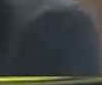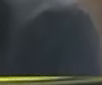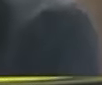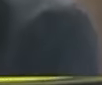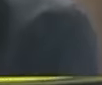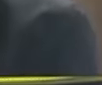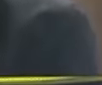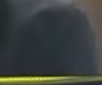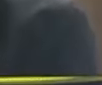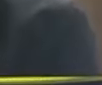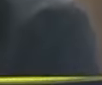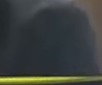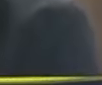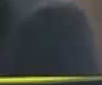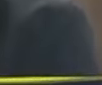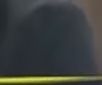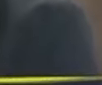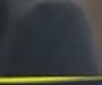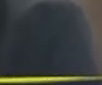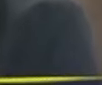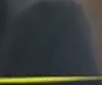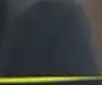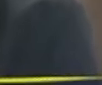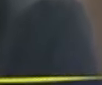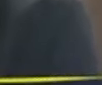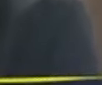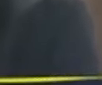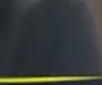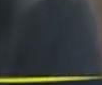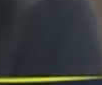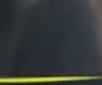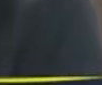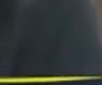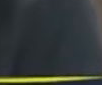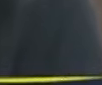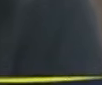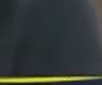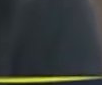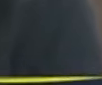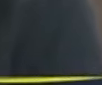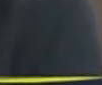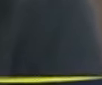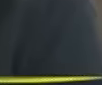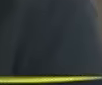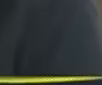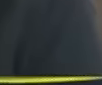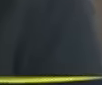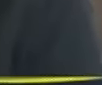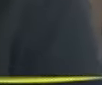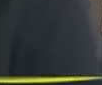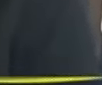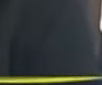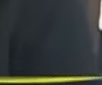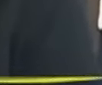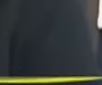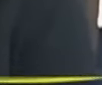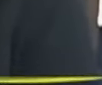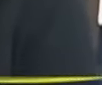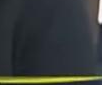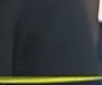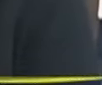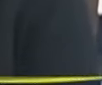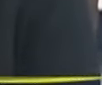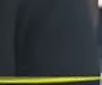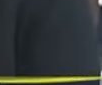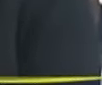Nicolás Maduro Moros, presidente constitucional de la República Bolivariana de Venezuela. Bueno,